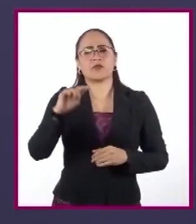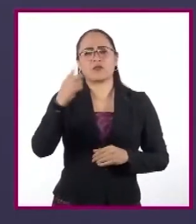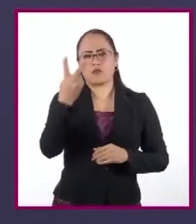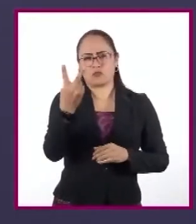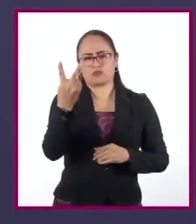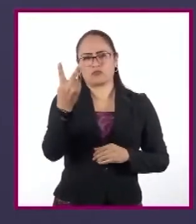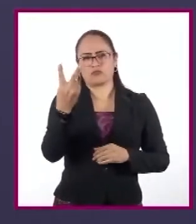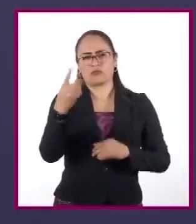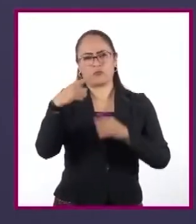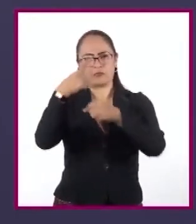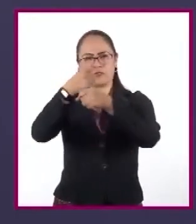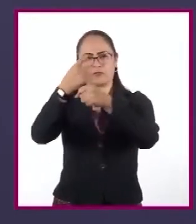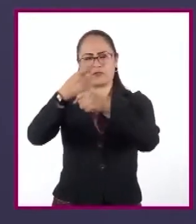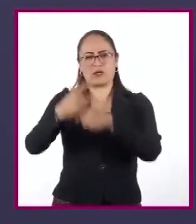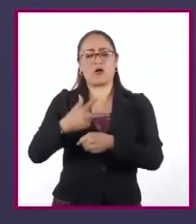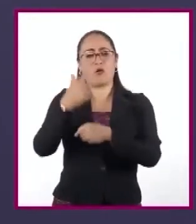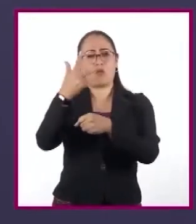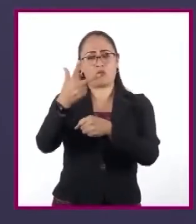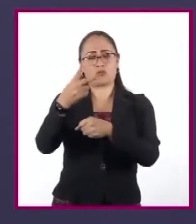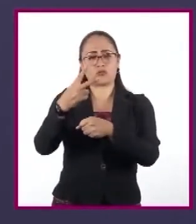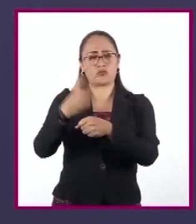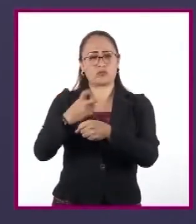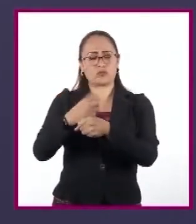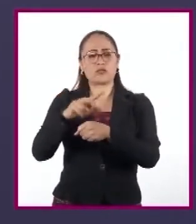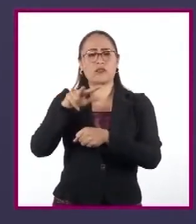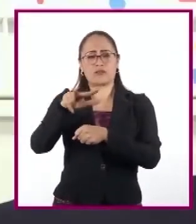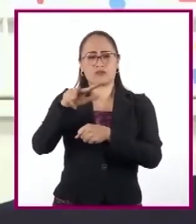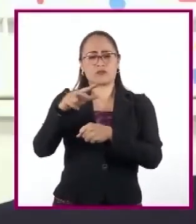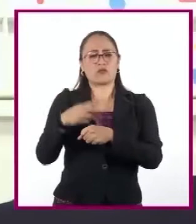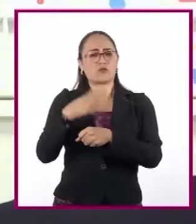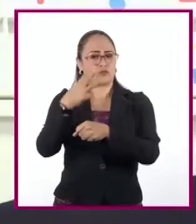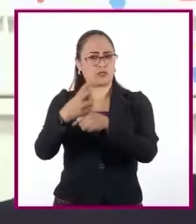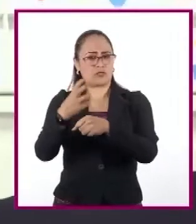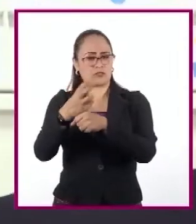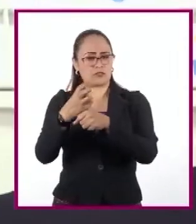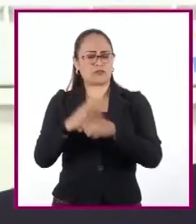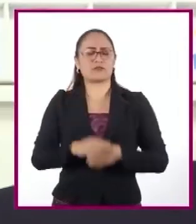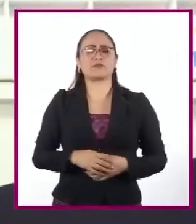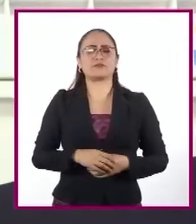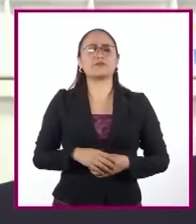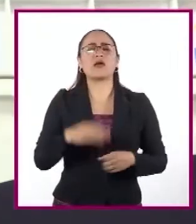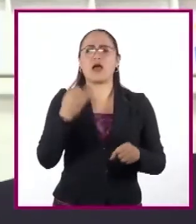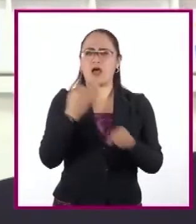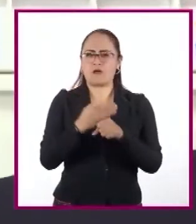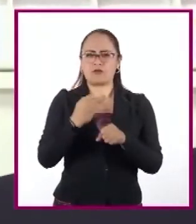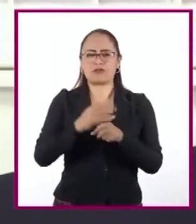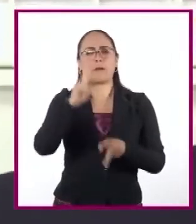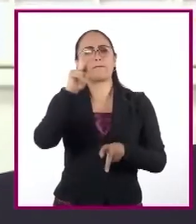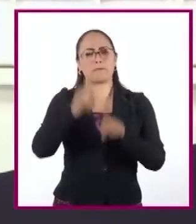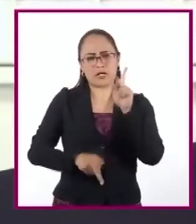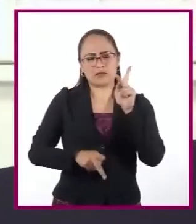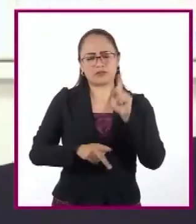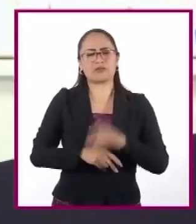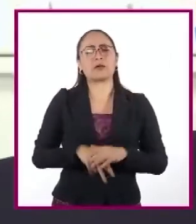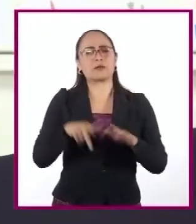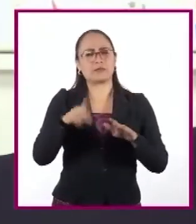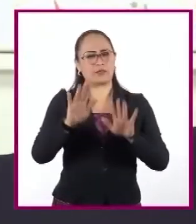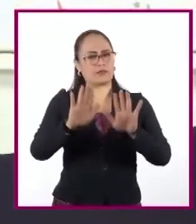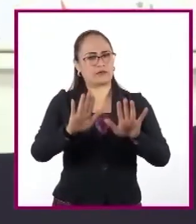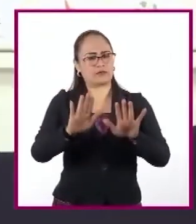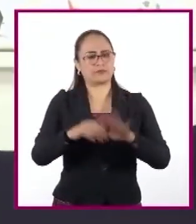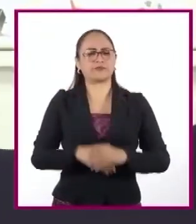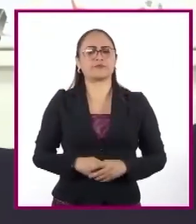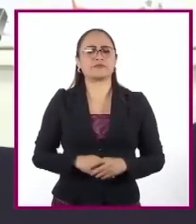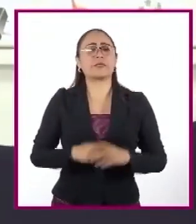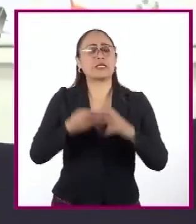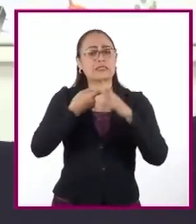primera, 8 en la segunda y 18 en la tercera. Es momento de hacer una pausa, pero no así, y